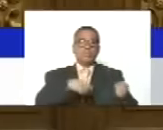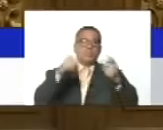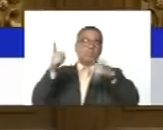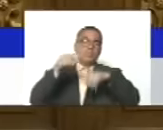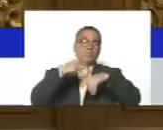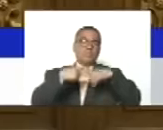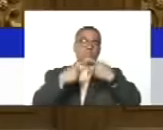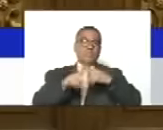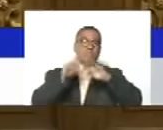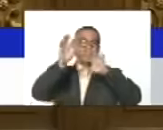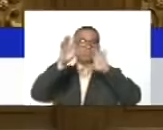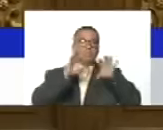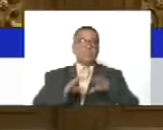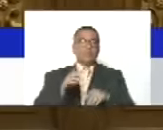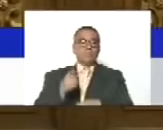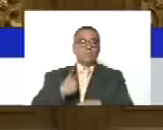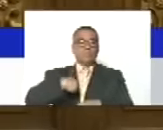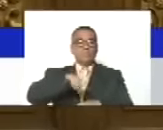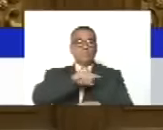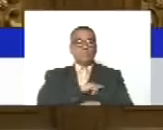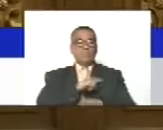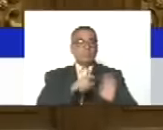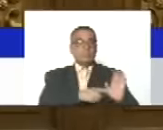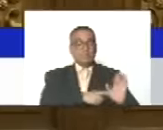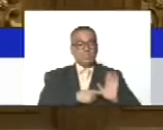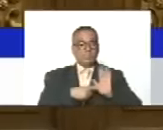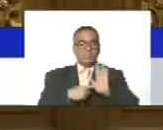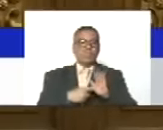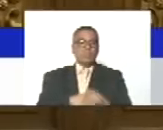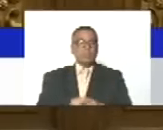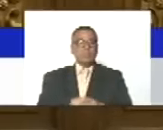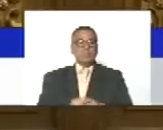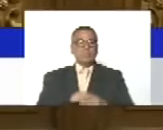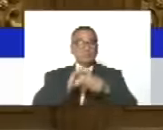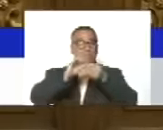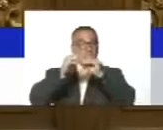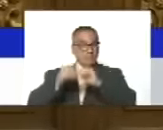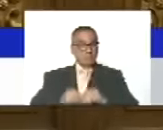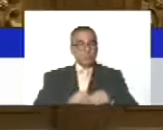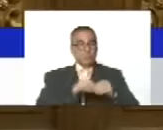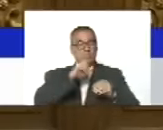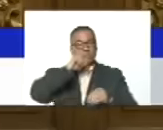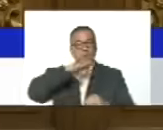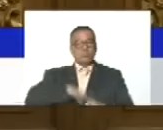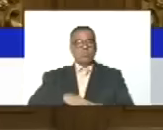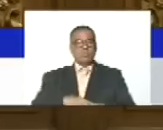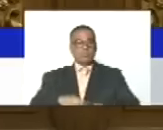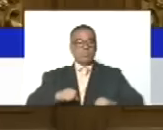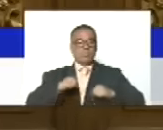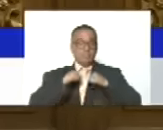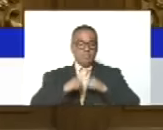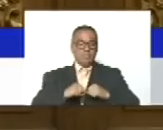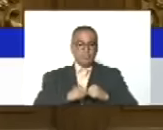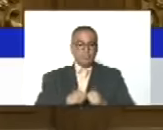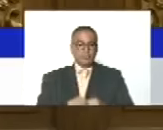exportación. Estamos, por supuesto, al frente de un arquitecto de victoria que consolidaremos en las